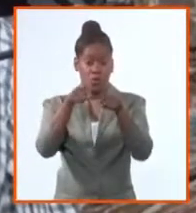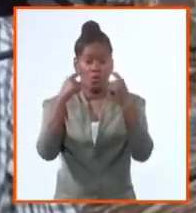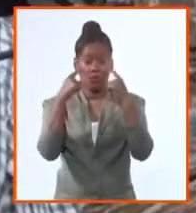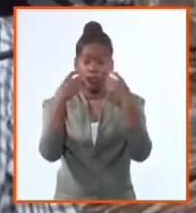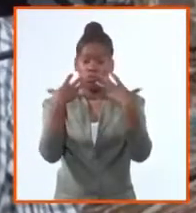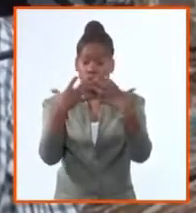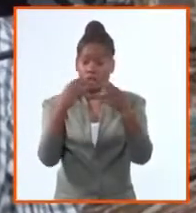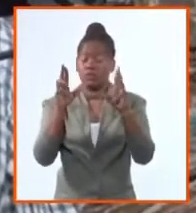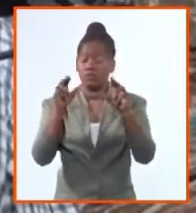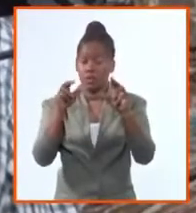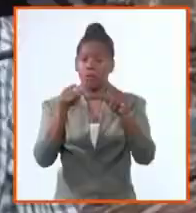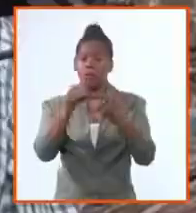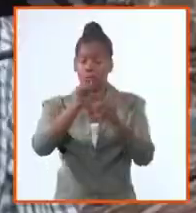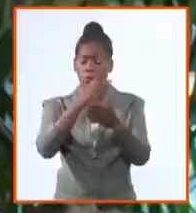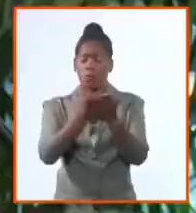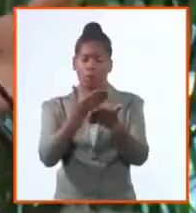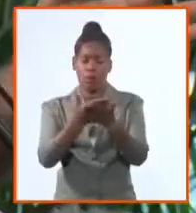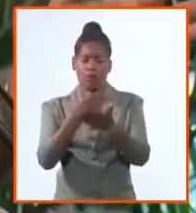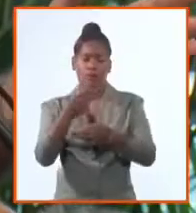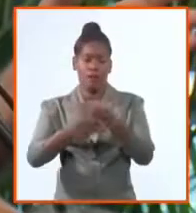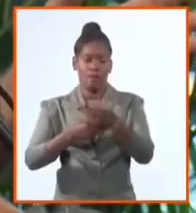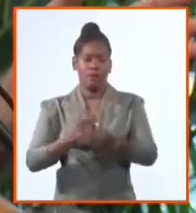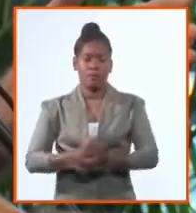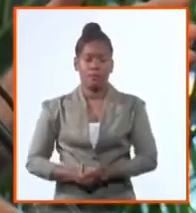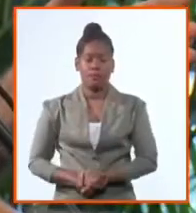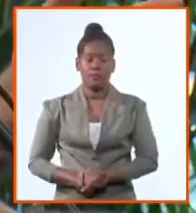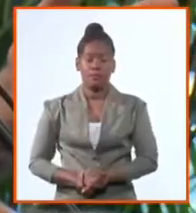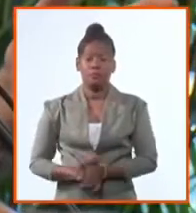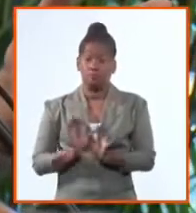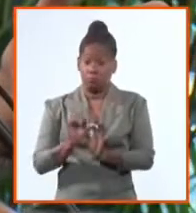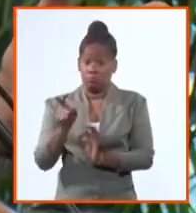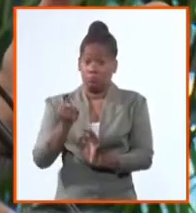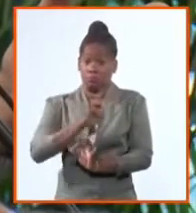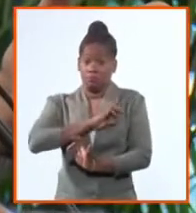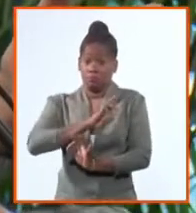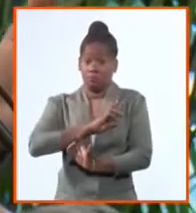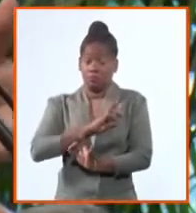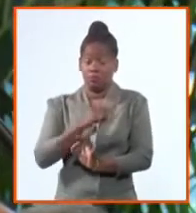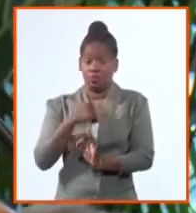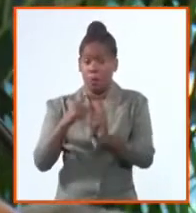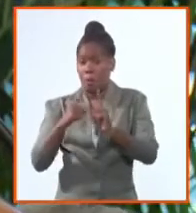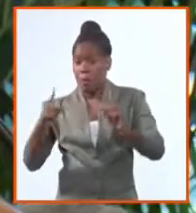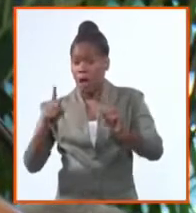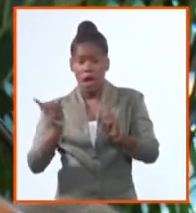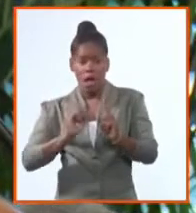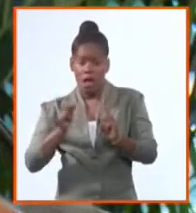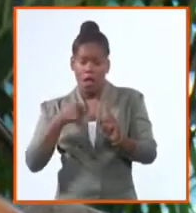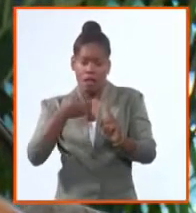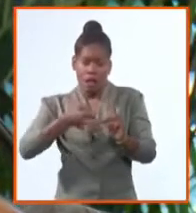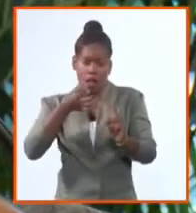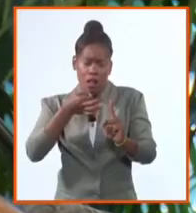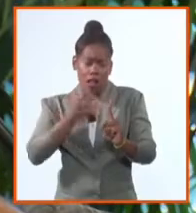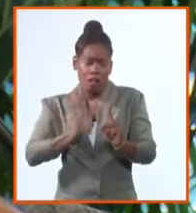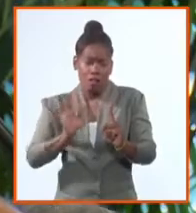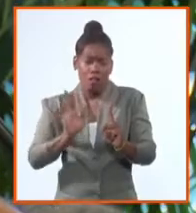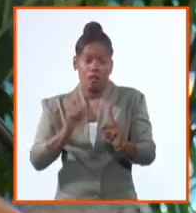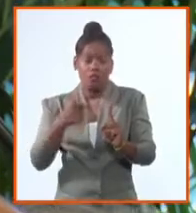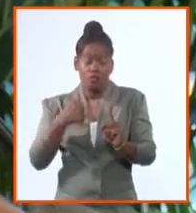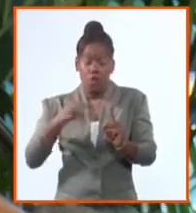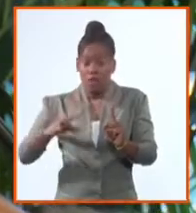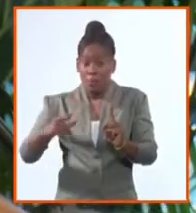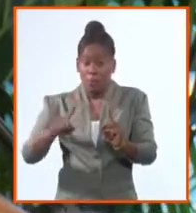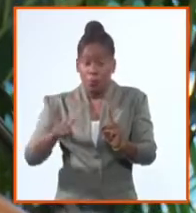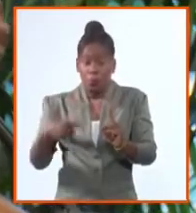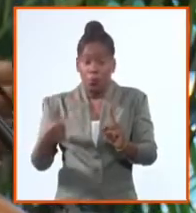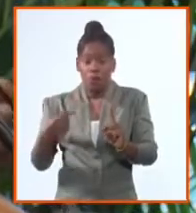interesantes que se plantearon como alternativas. Bueno, hay muchas cosas por hacer, no voy a extenderme más en este sentido. Y todo esto, lo reitero